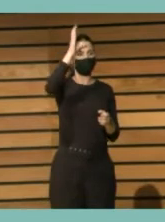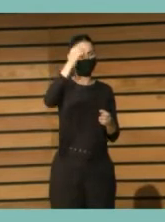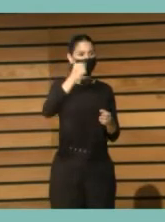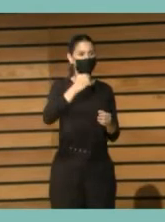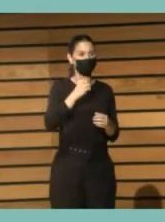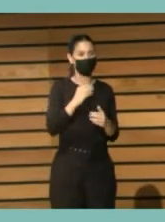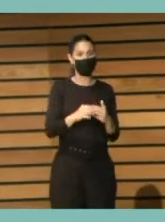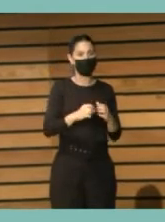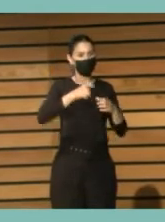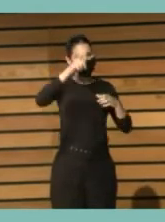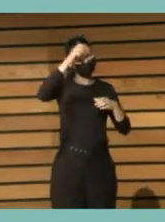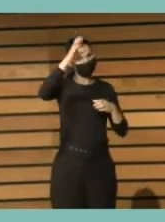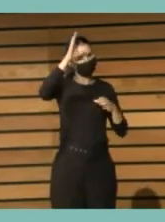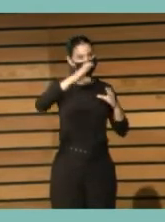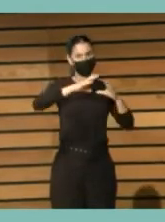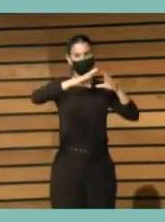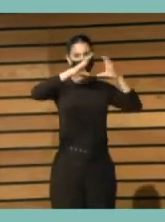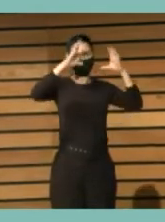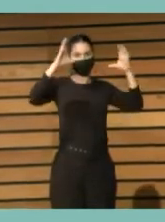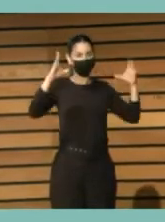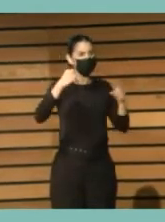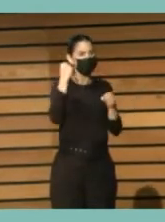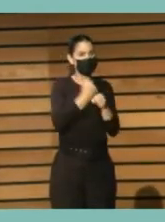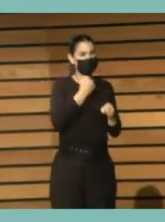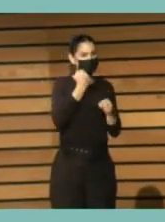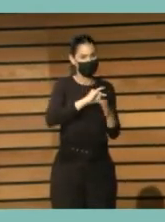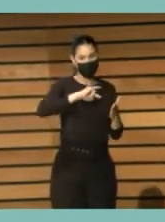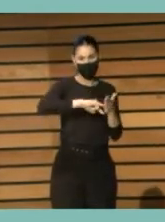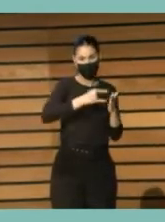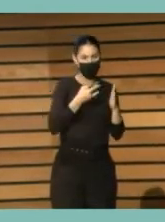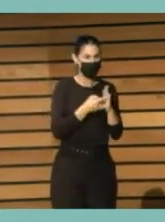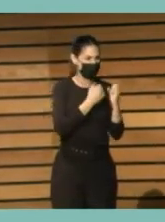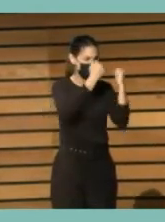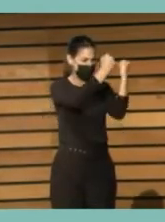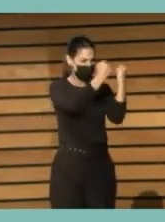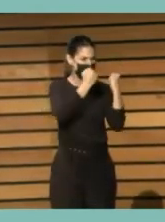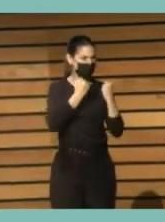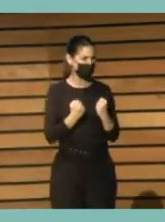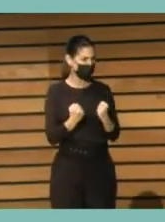acumulando, en trabajos muy bien planteados. No es que se reúnan,